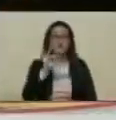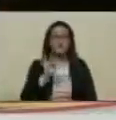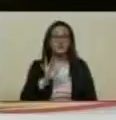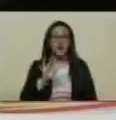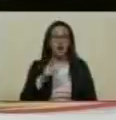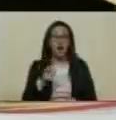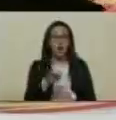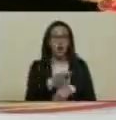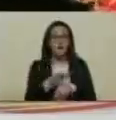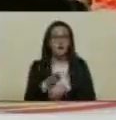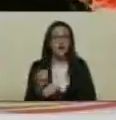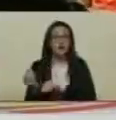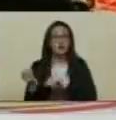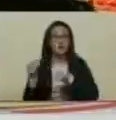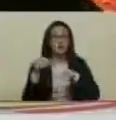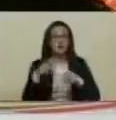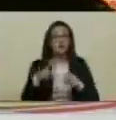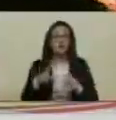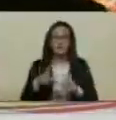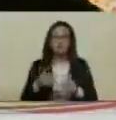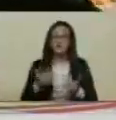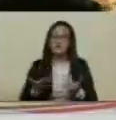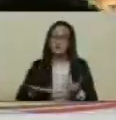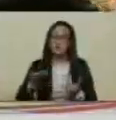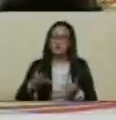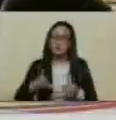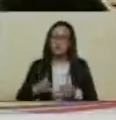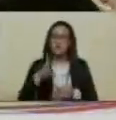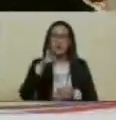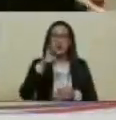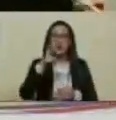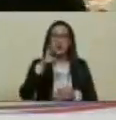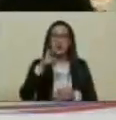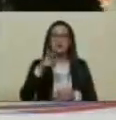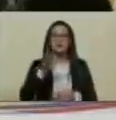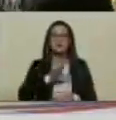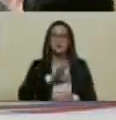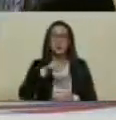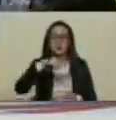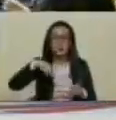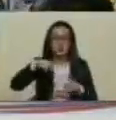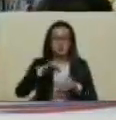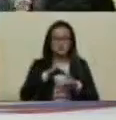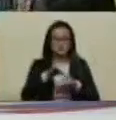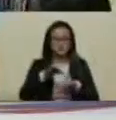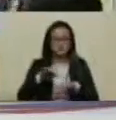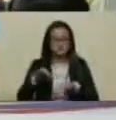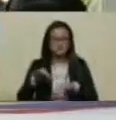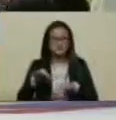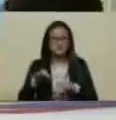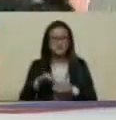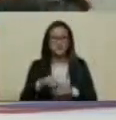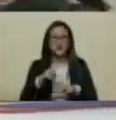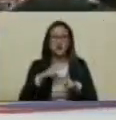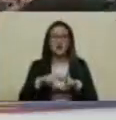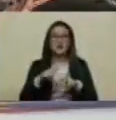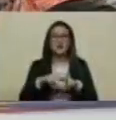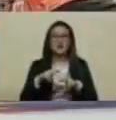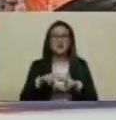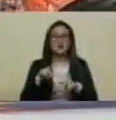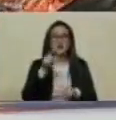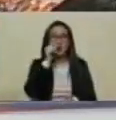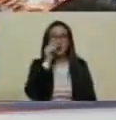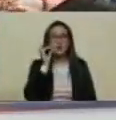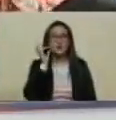hecho realidad esta importante instalación para un sector muy importante como es los niños,